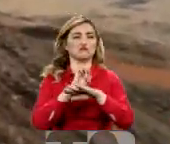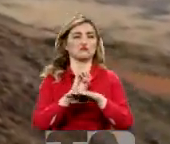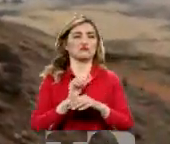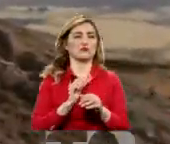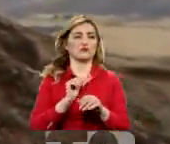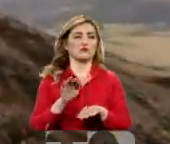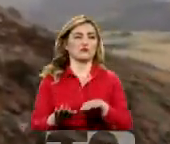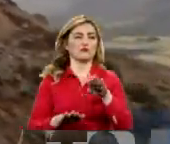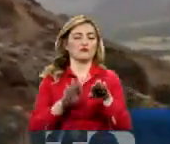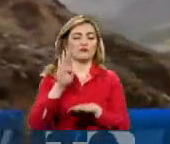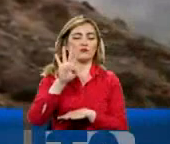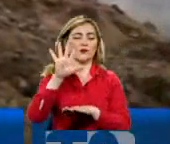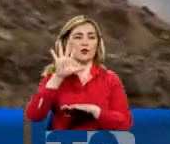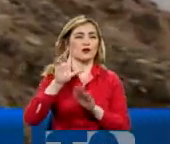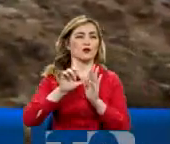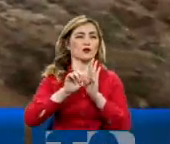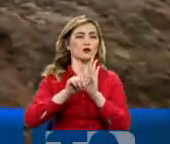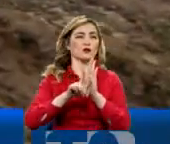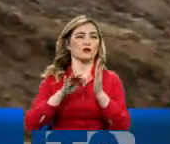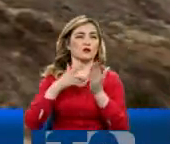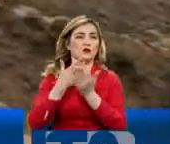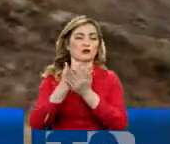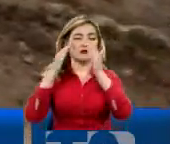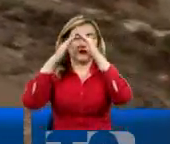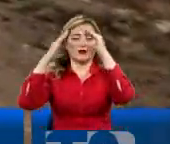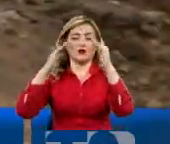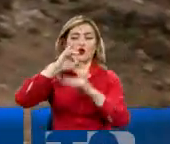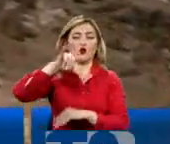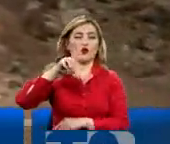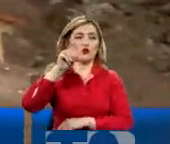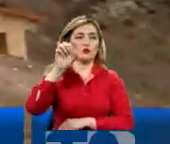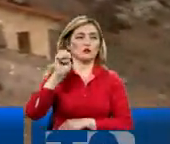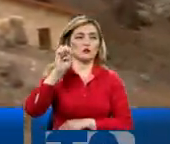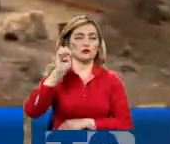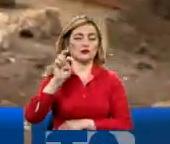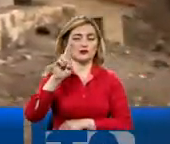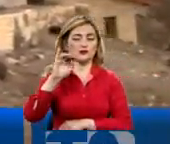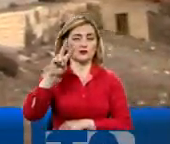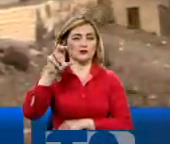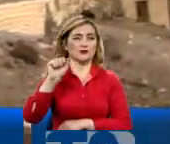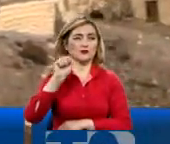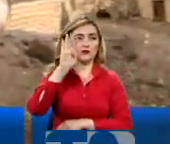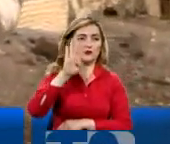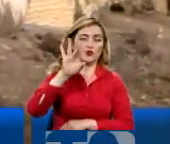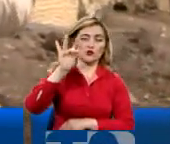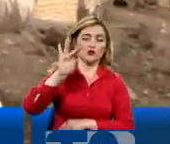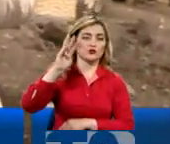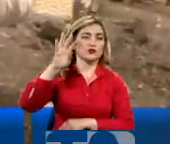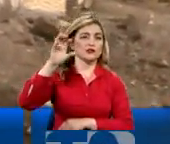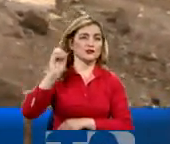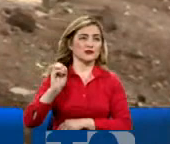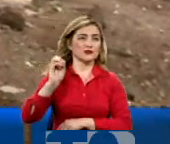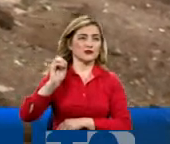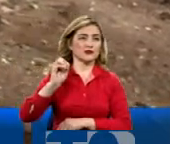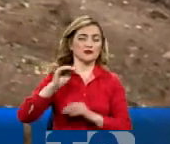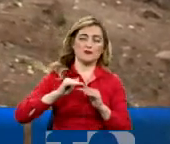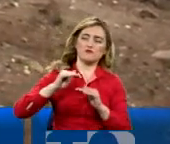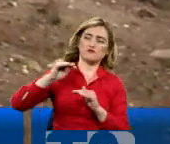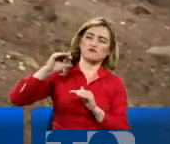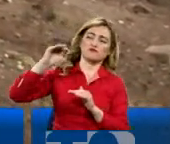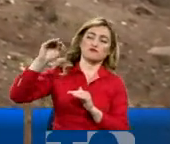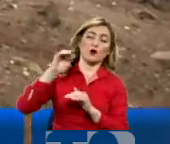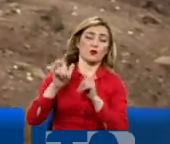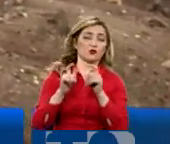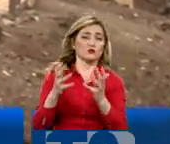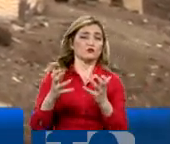de caminata la primera para de ser refugio jose arriba a 4 mil 864 metros sobre el nivel del mar las personas que